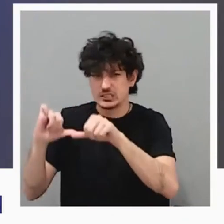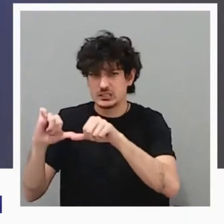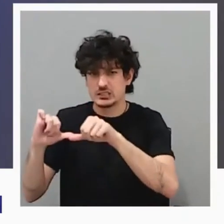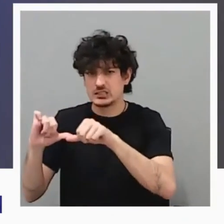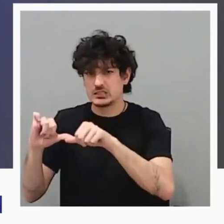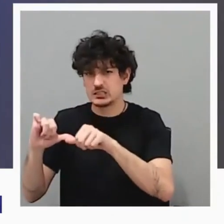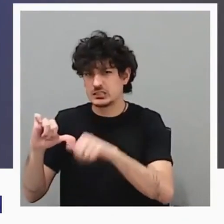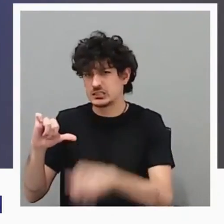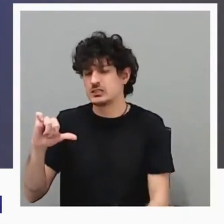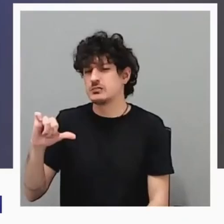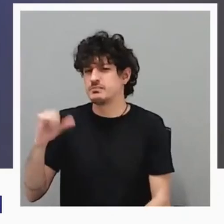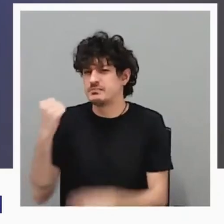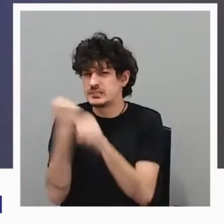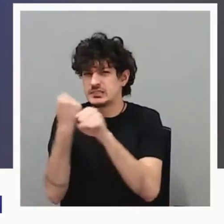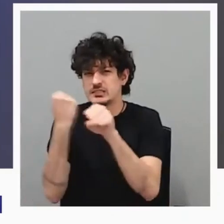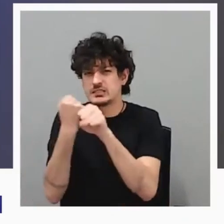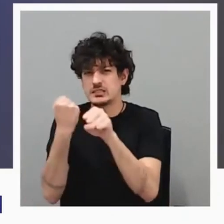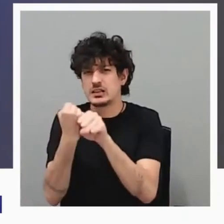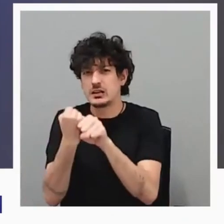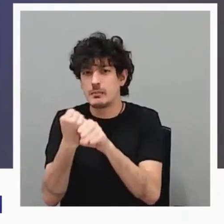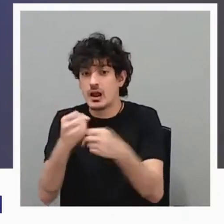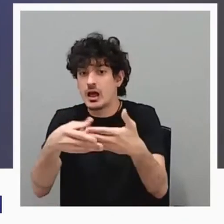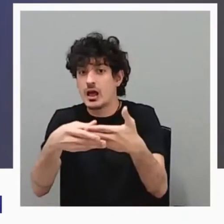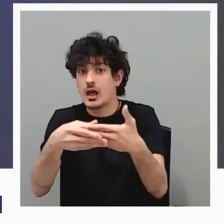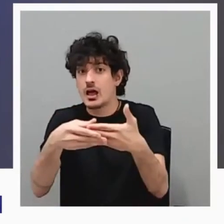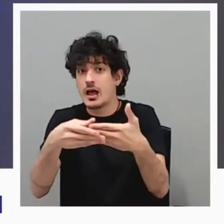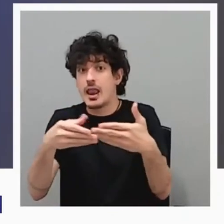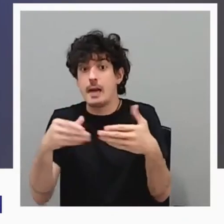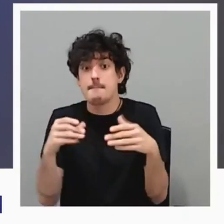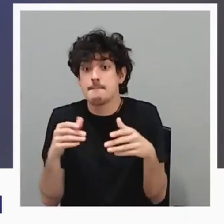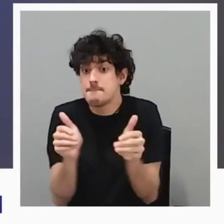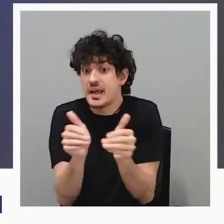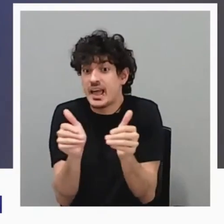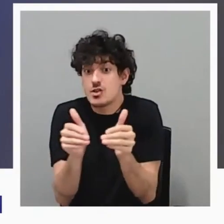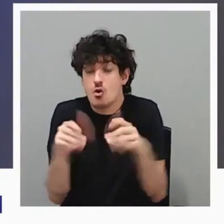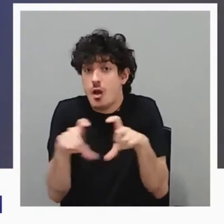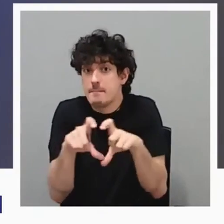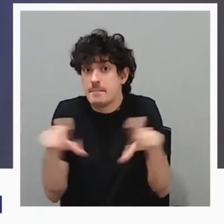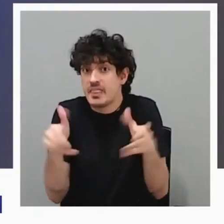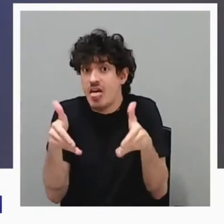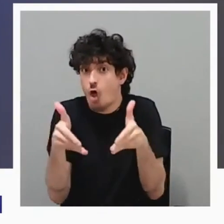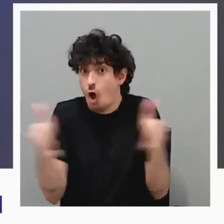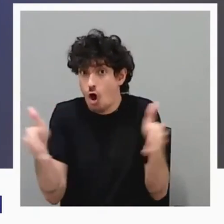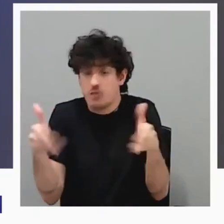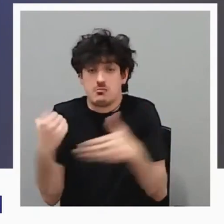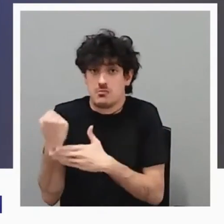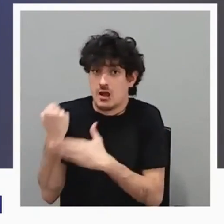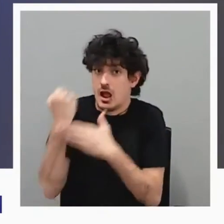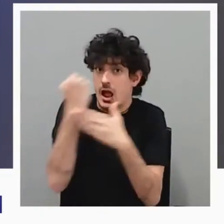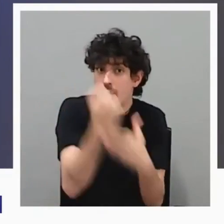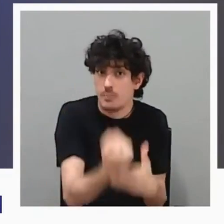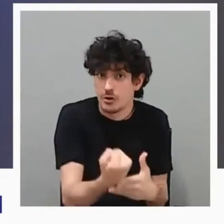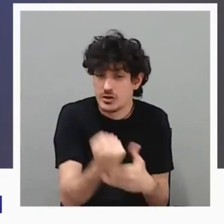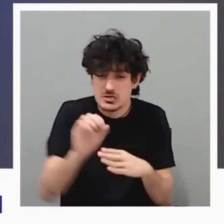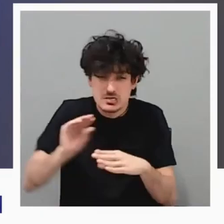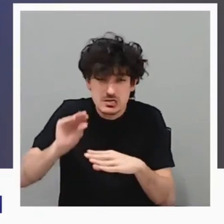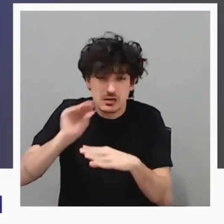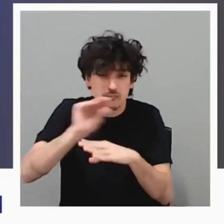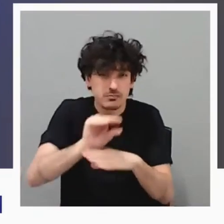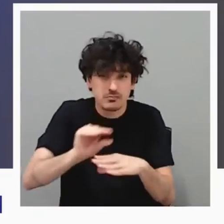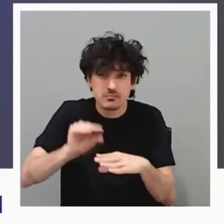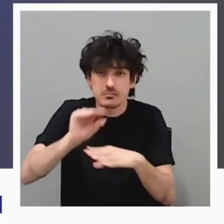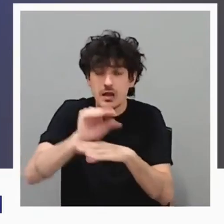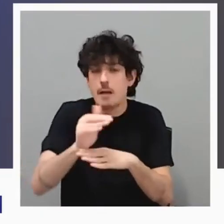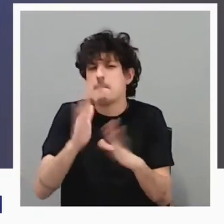que al microemprendedor lo apoyan, pero lo apoyan de forma tal que el microemprendedor tenga en cuenta aspectos de sostenibilidad en acuíferos,